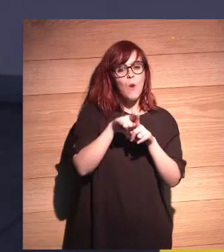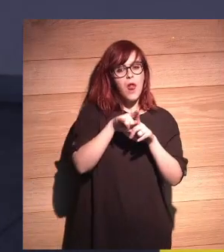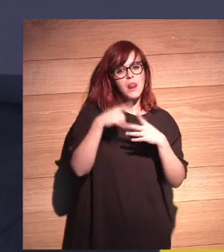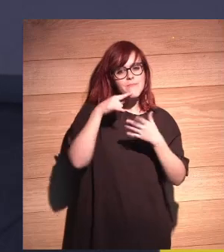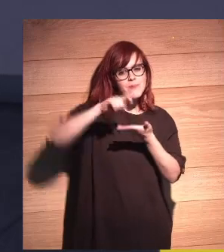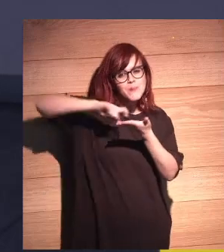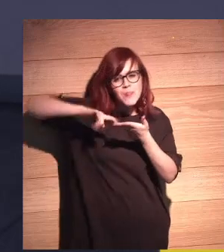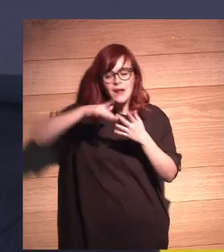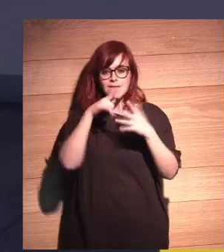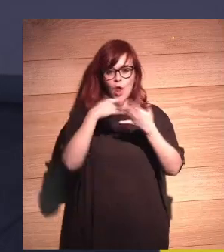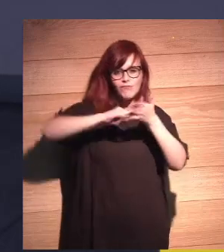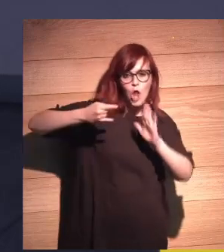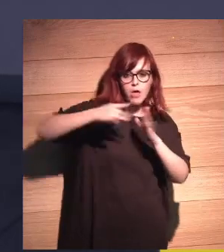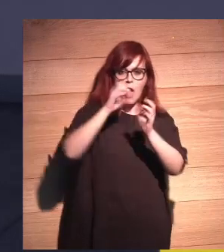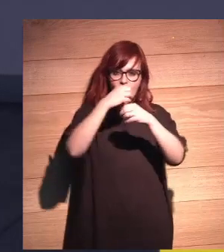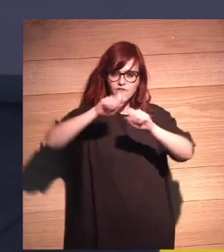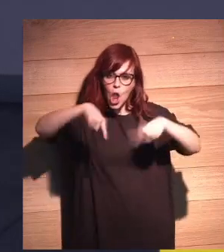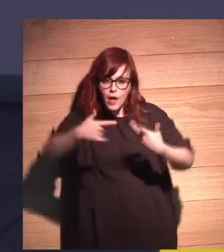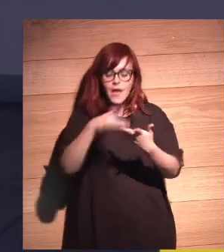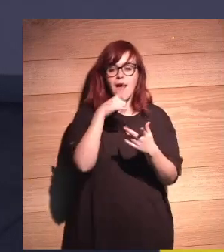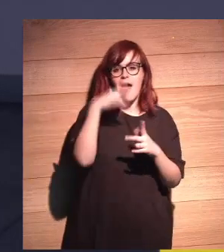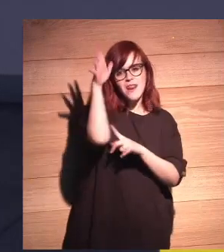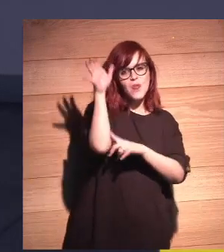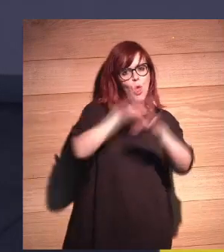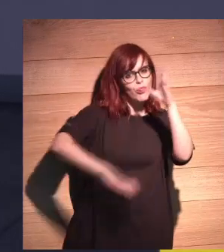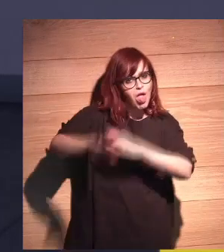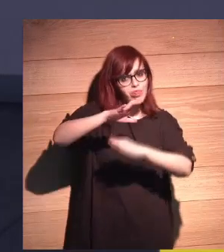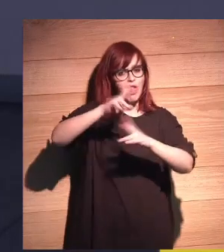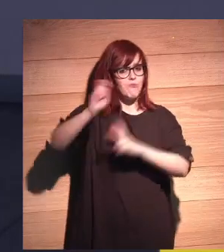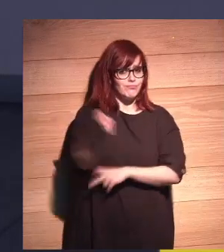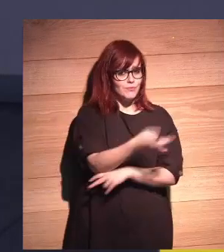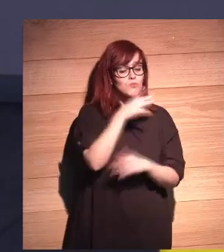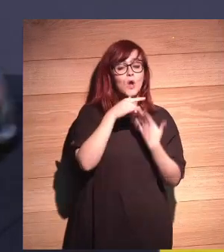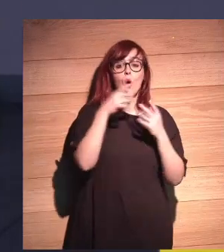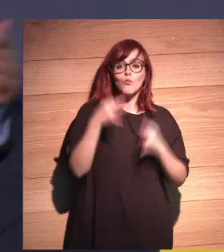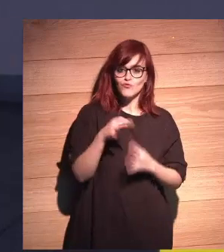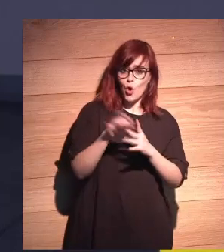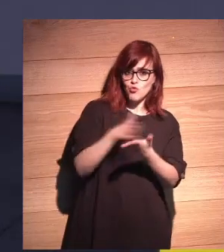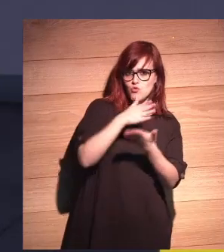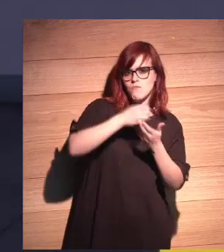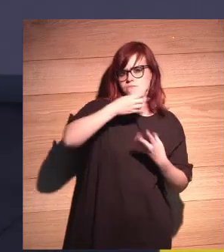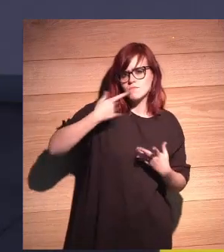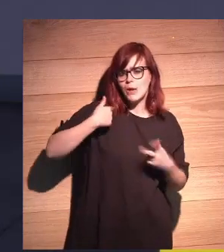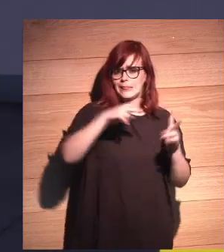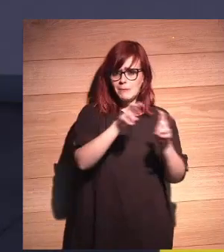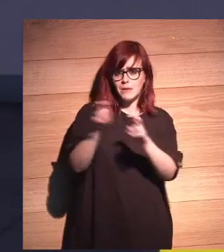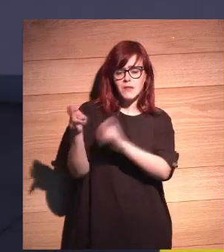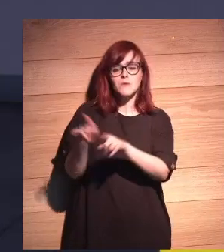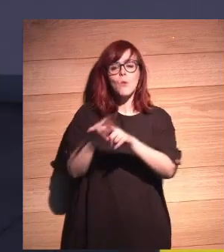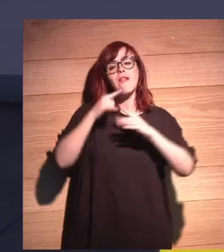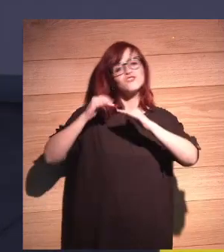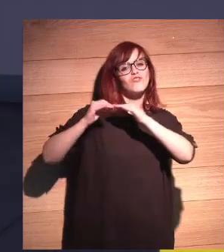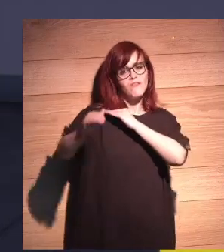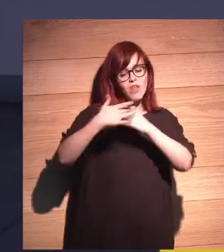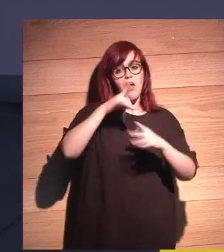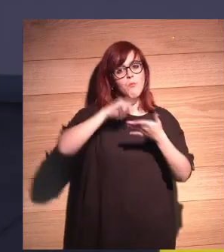nanotecnología, la infotecnología, la biología y la neurociencia. En el número abordamos muchas otras cuestiones, como la